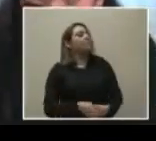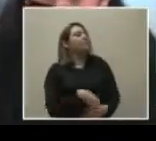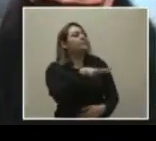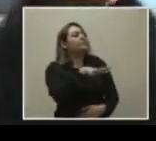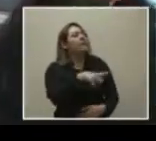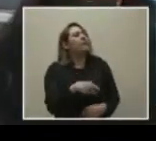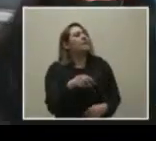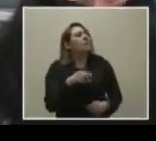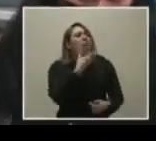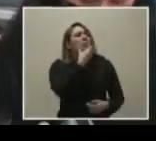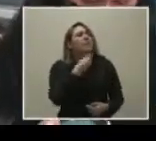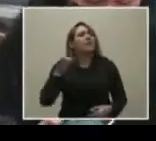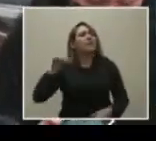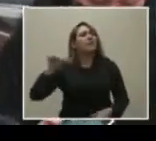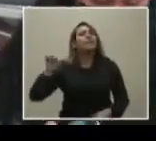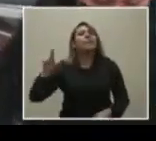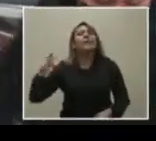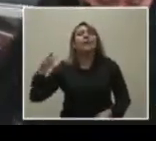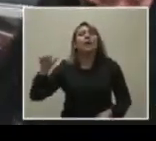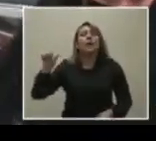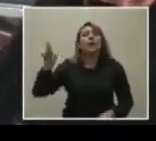una narcomanta.